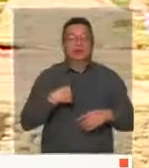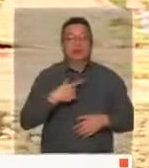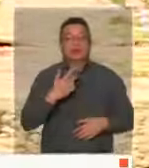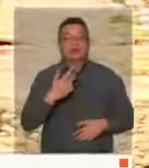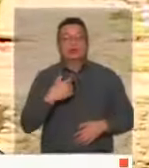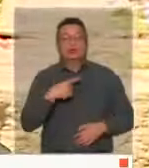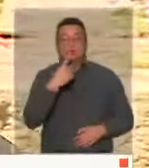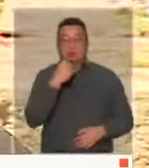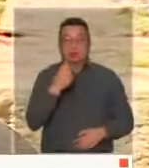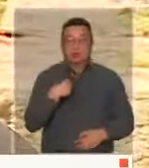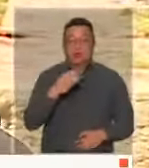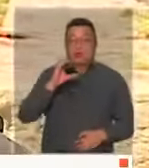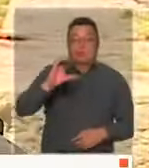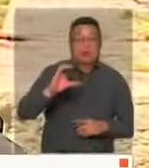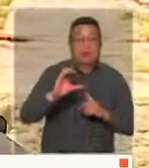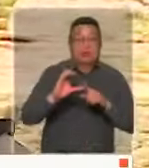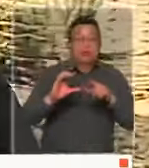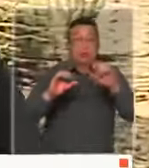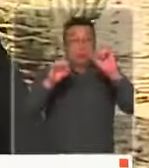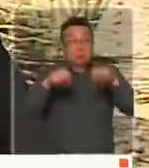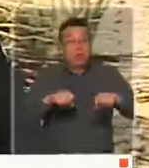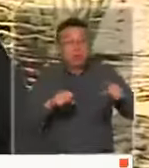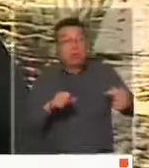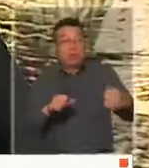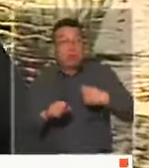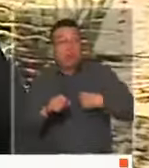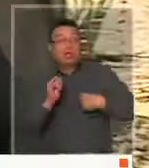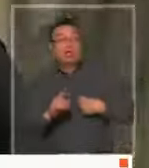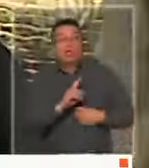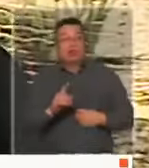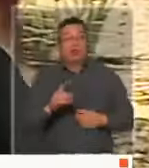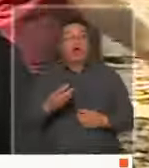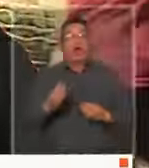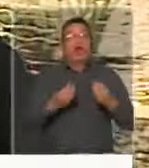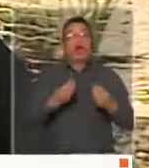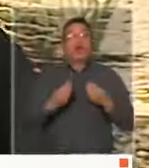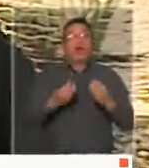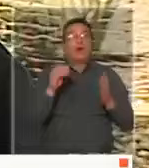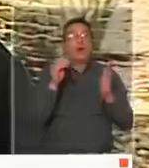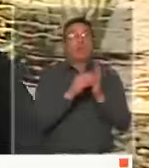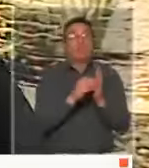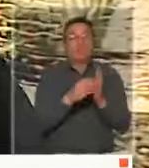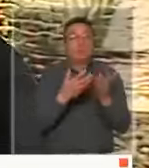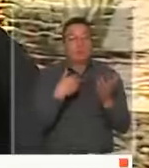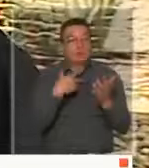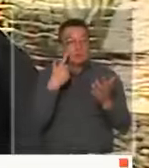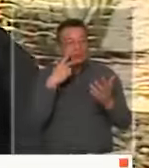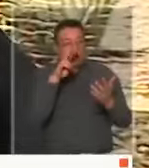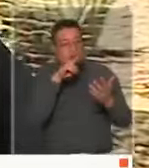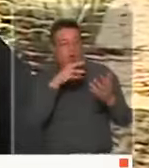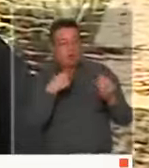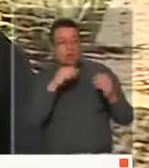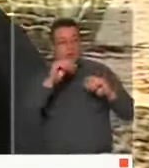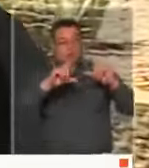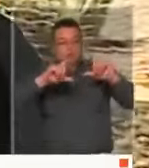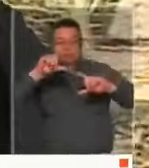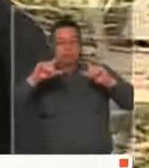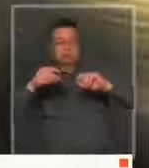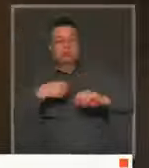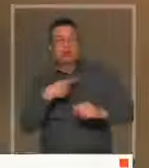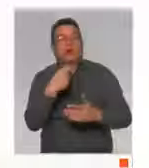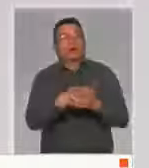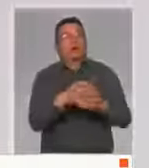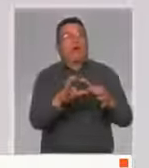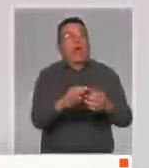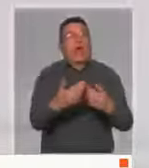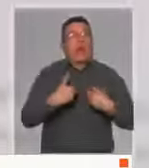un monto, pero uno no sabe si lo van a pagar o no. ¿Cómo voy a poner eso? O sea, ¿en qué me tengo que guiar para poder poner ese rango de cuánto quiero